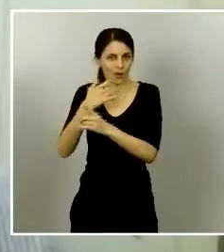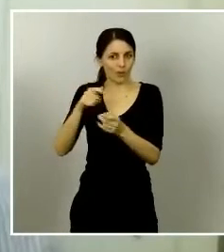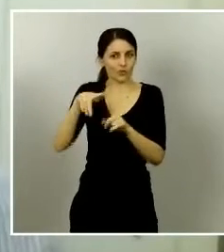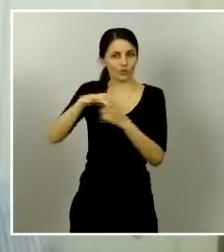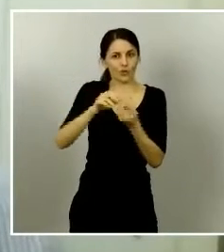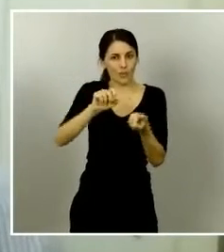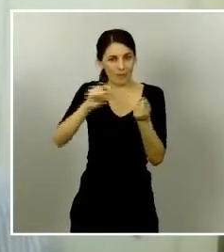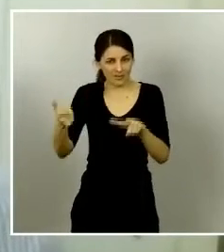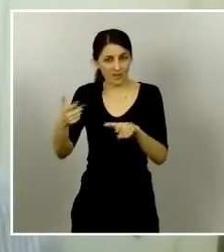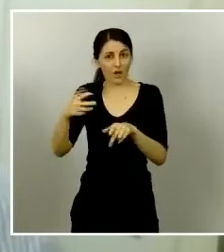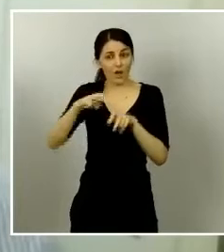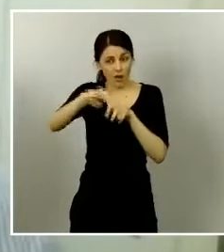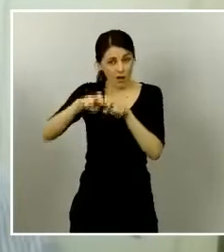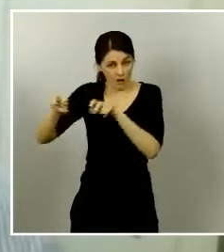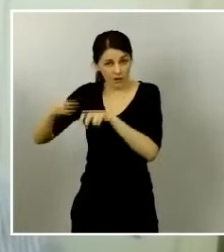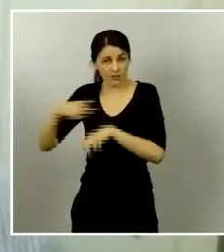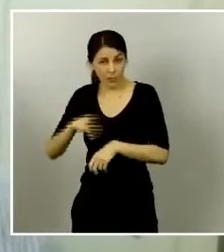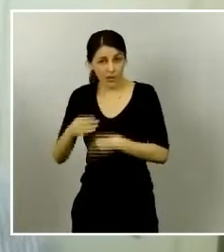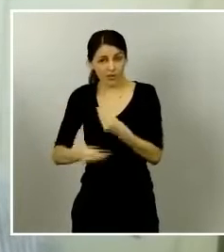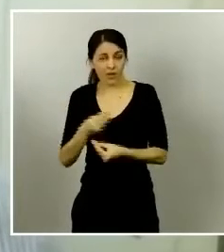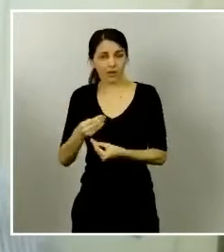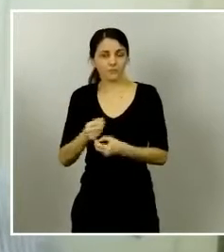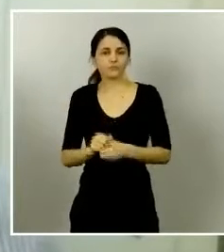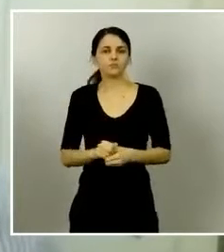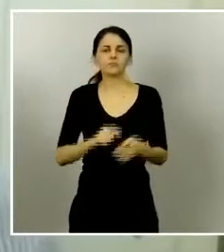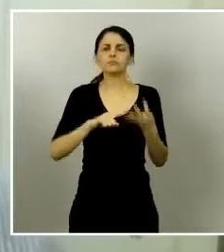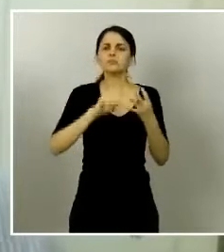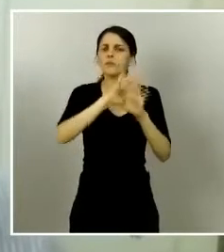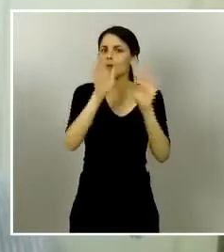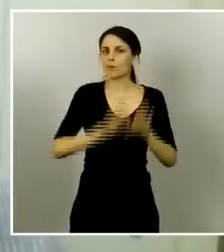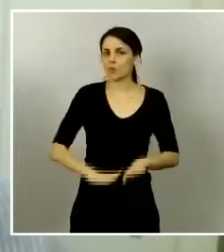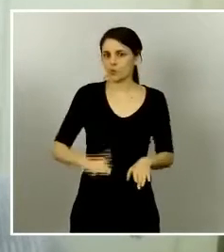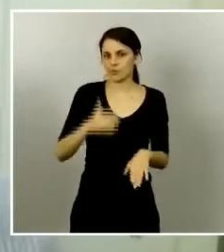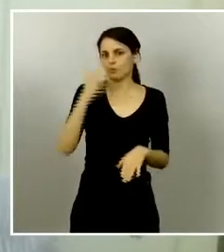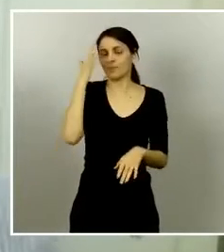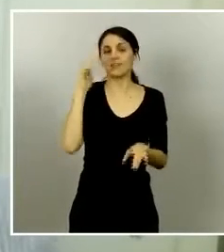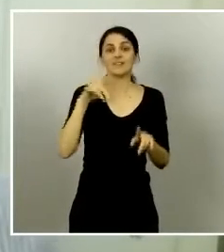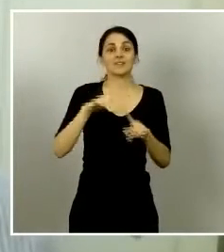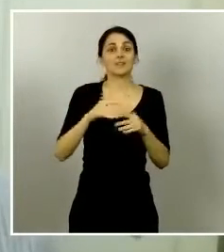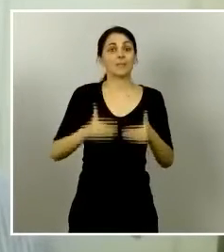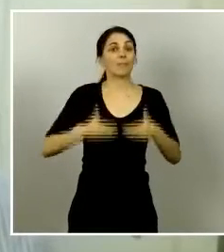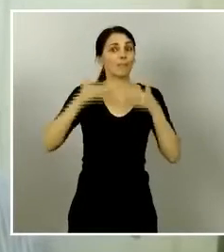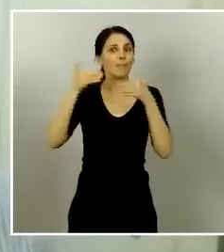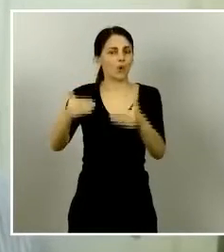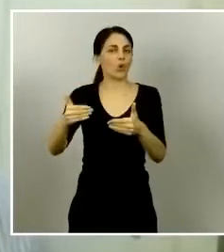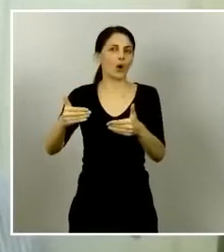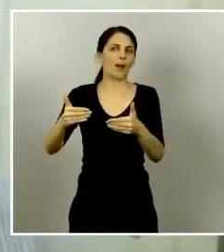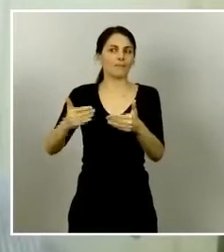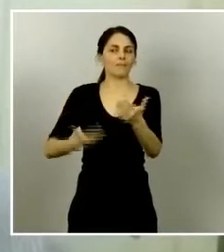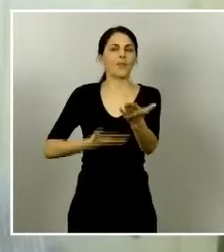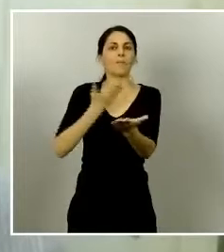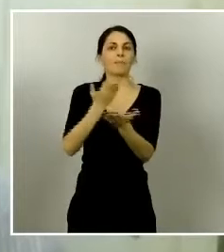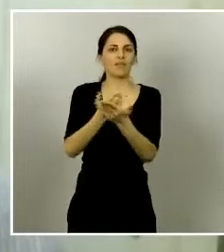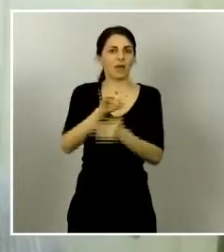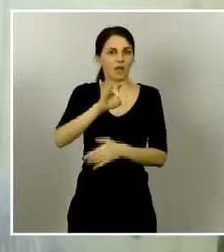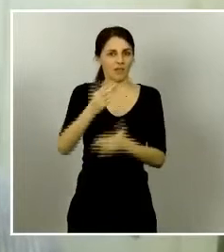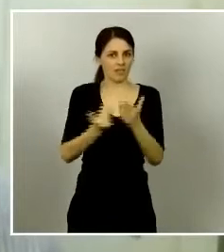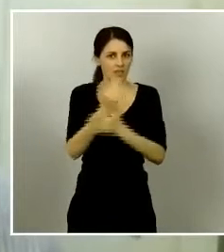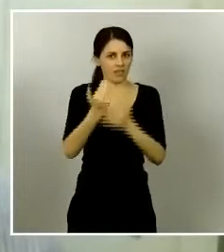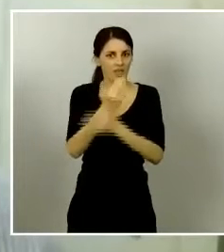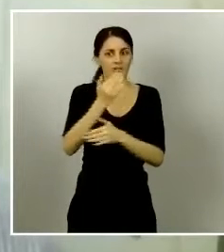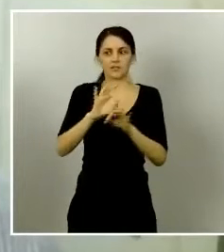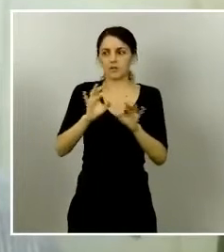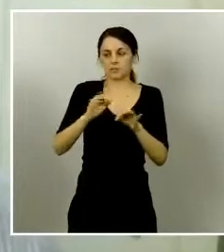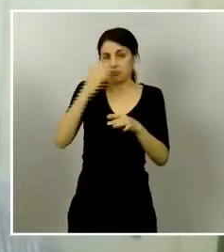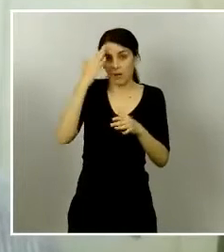o de Madrid a Toledo, que a día de hoy comparten más o menos la misma situación. Y por último, en caso de que no puedan pedir una sexta prórroga o decidan